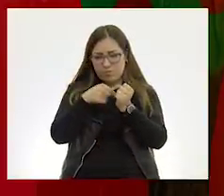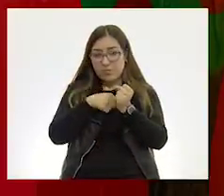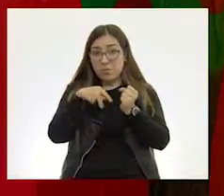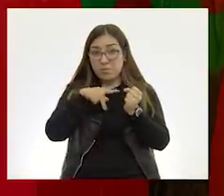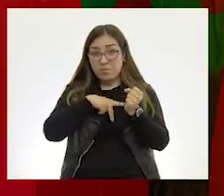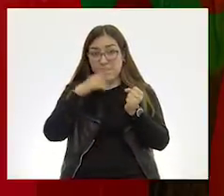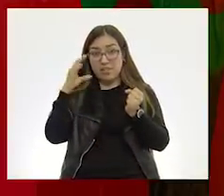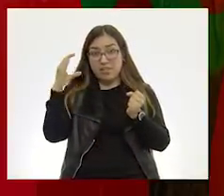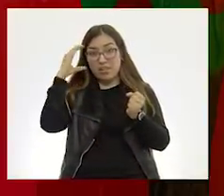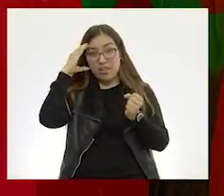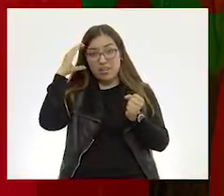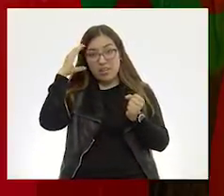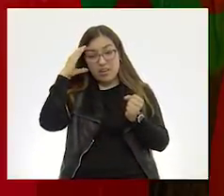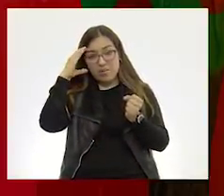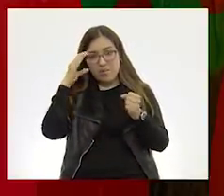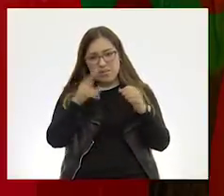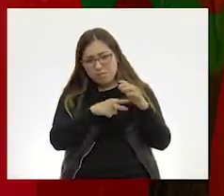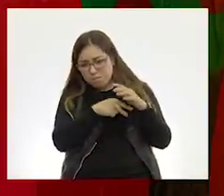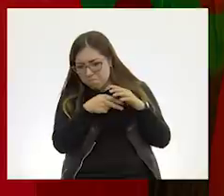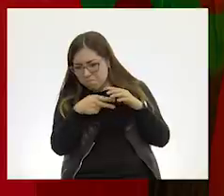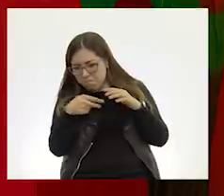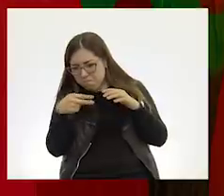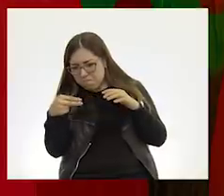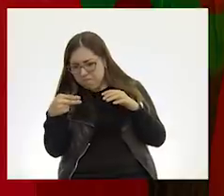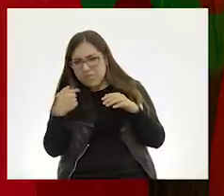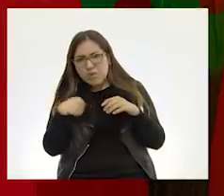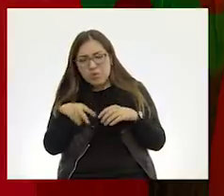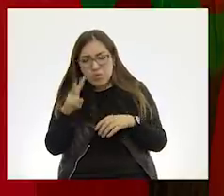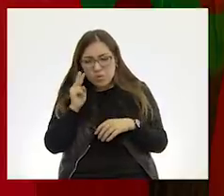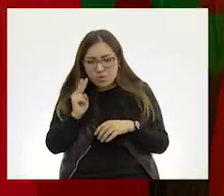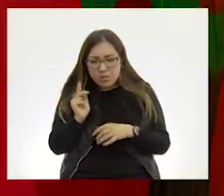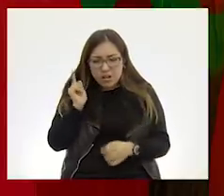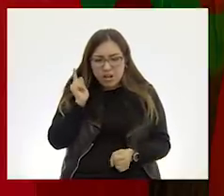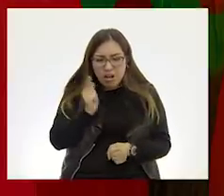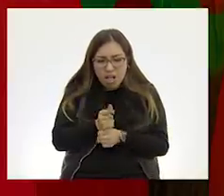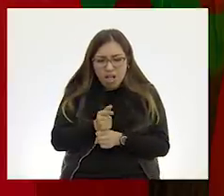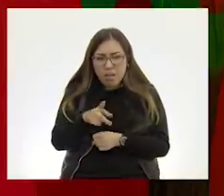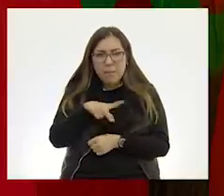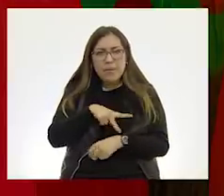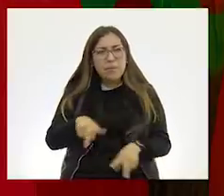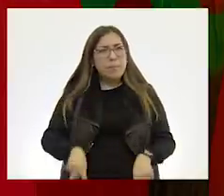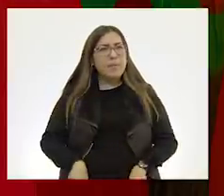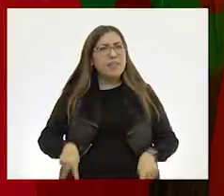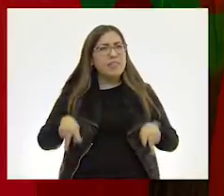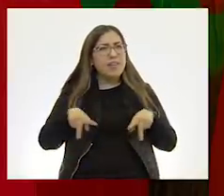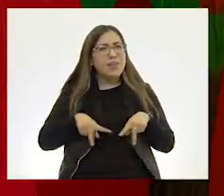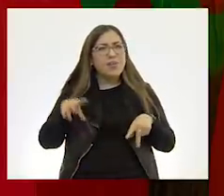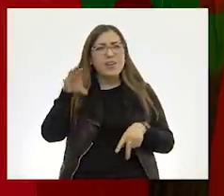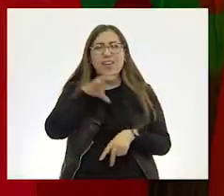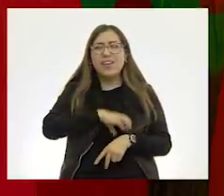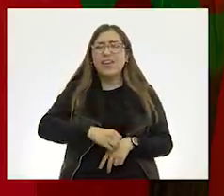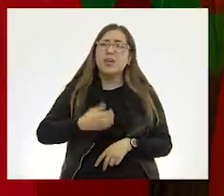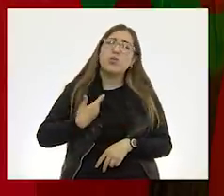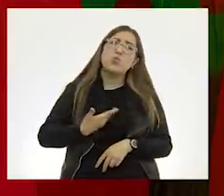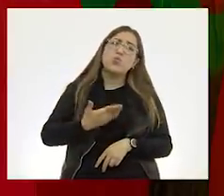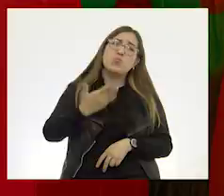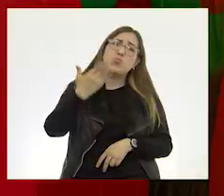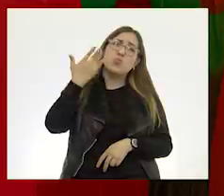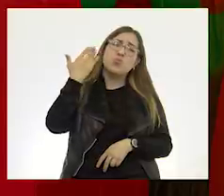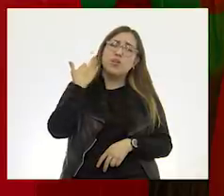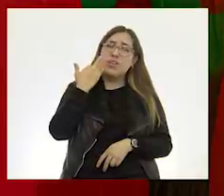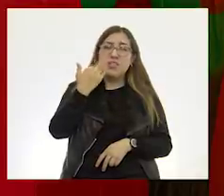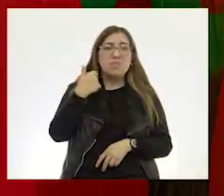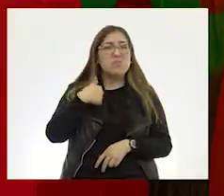cama, me encontré mis pantalones favoritos, que hacía mucho que